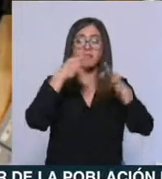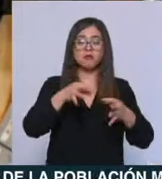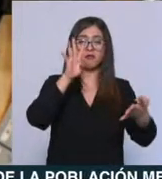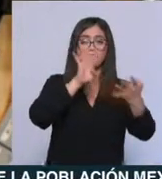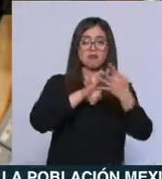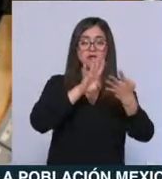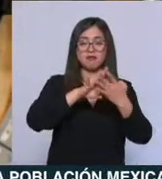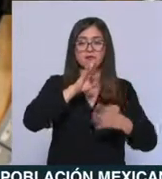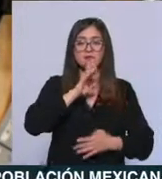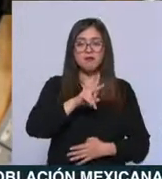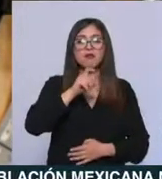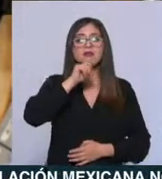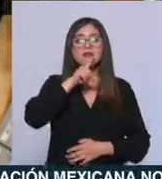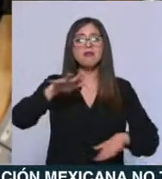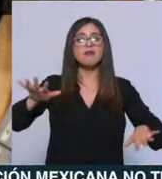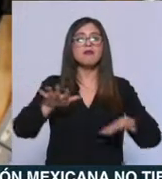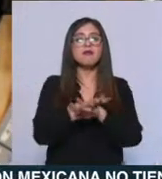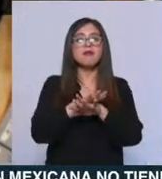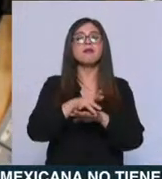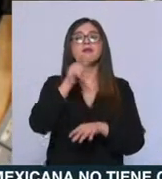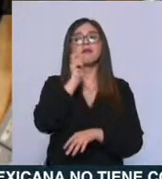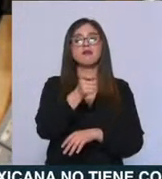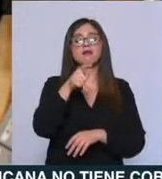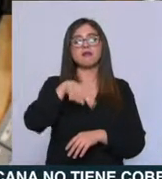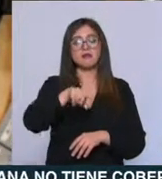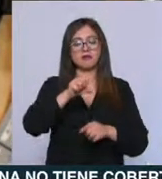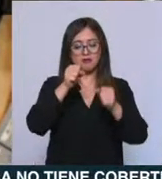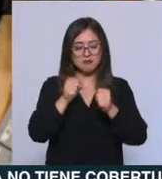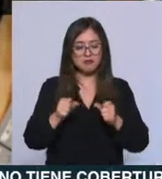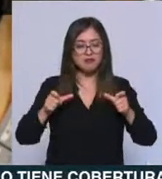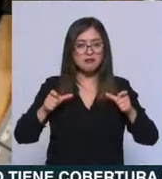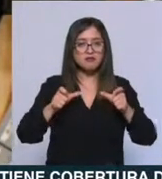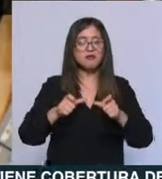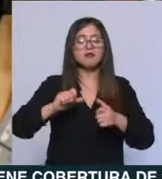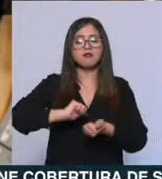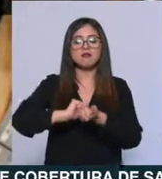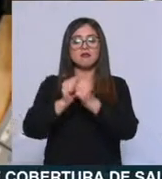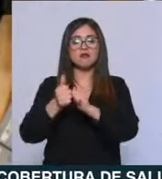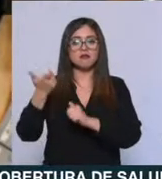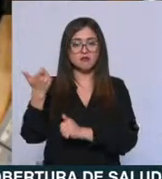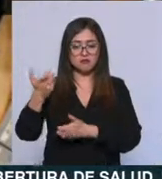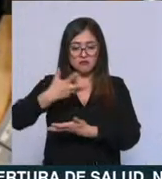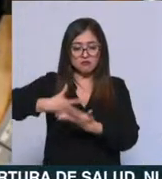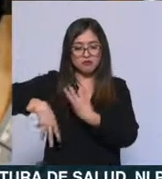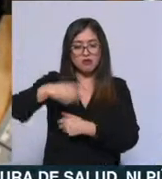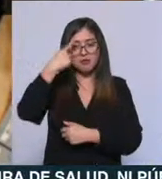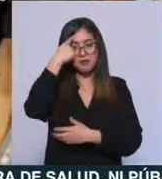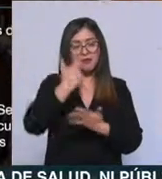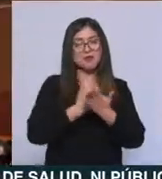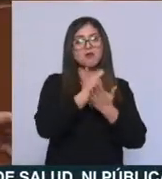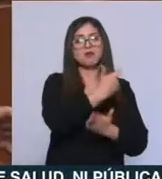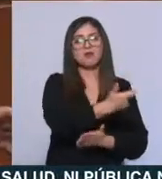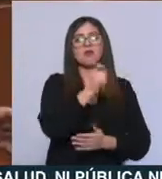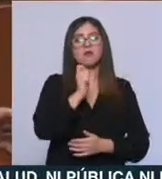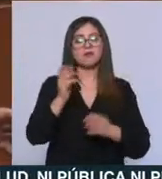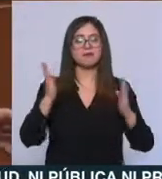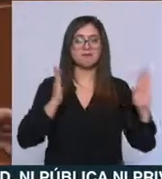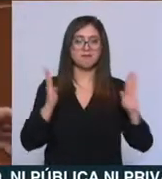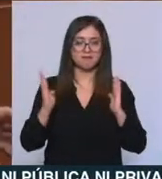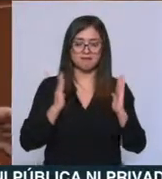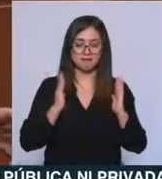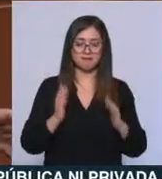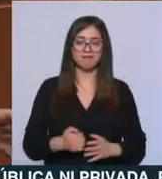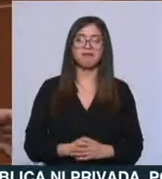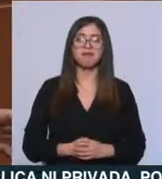reforma radical del sistema de seguridad pública y reorientará los recursos destinados a las Fuerzas Armadas. Dio a conocer